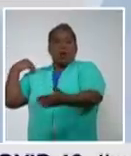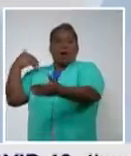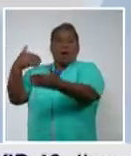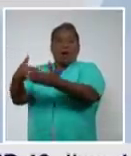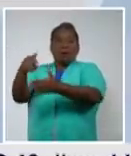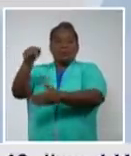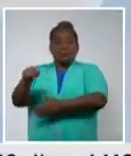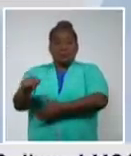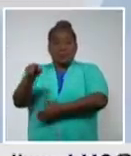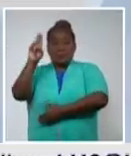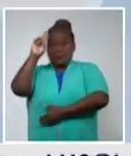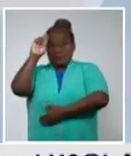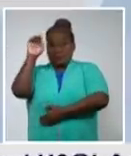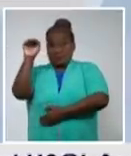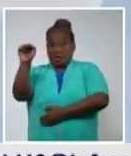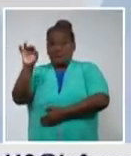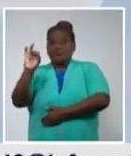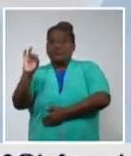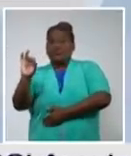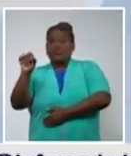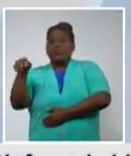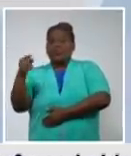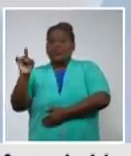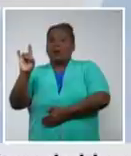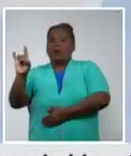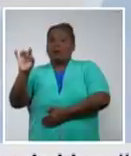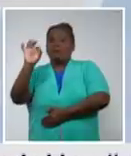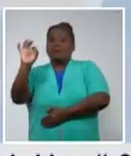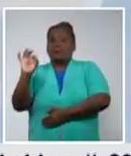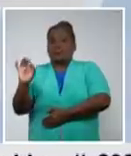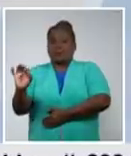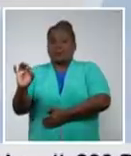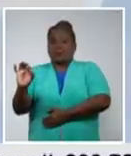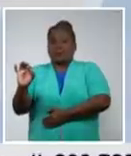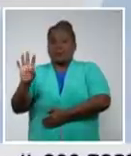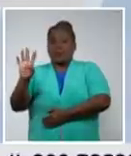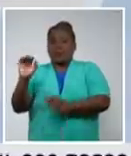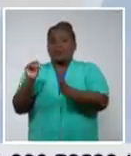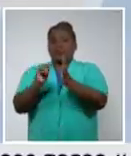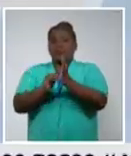Ingresados, el 7,9%, 4.606.